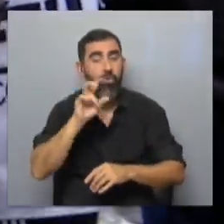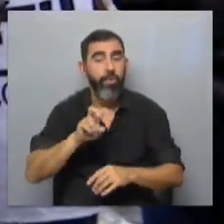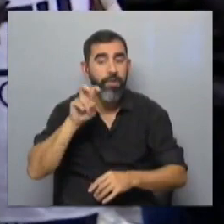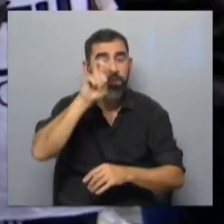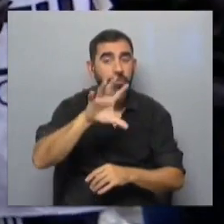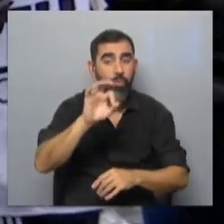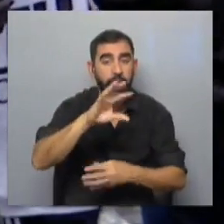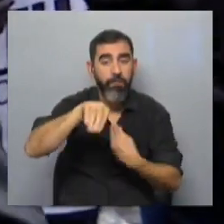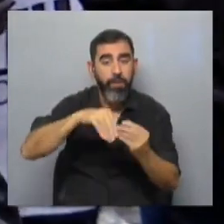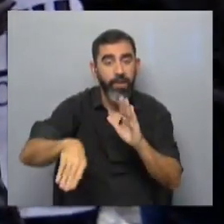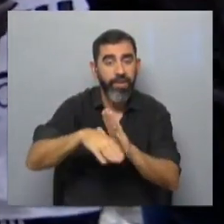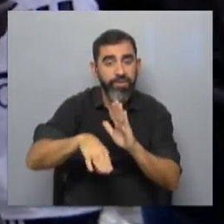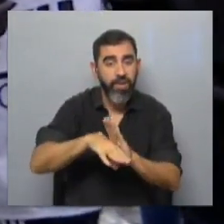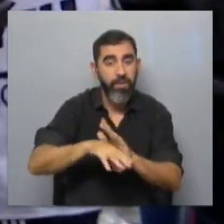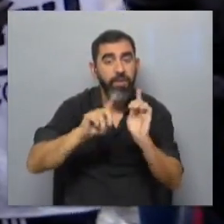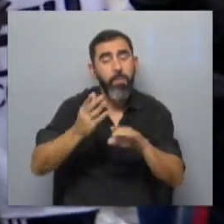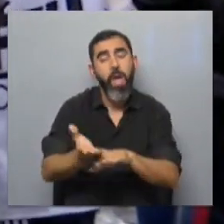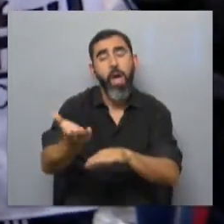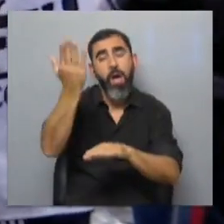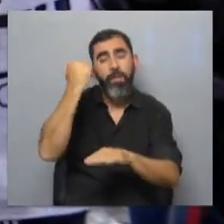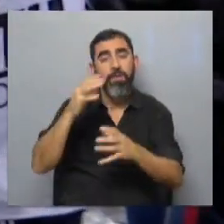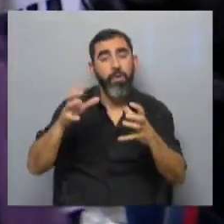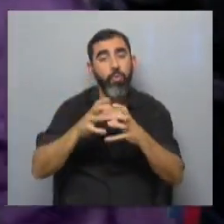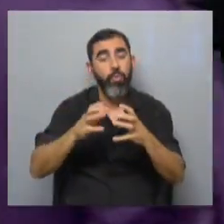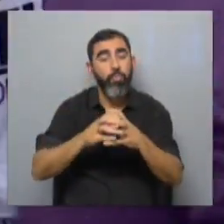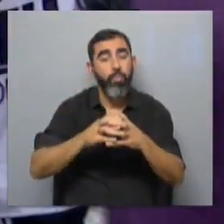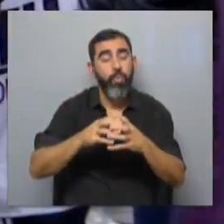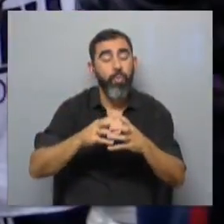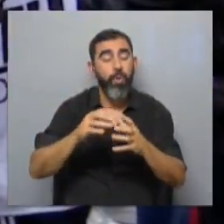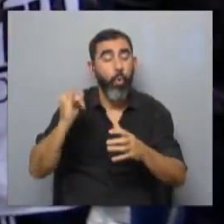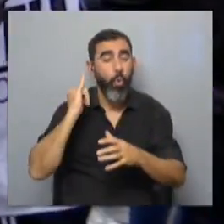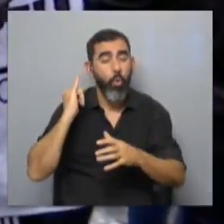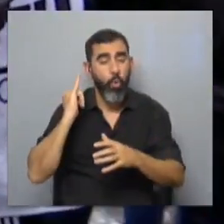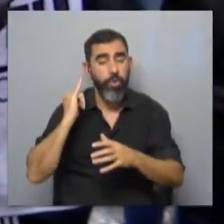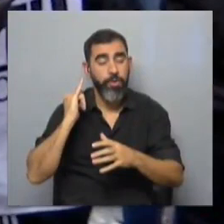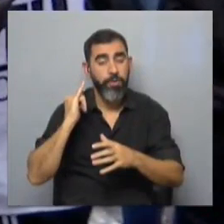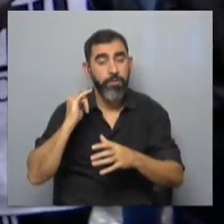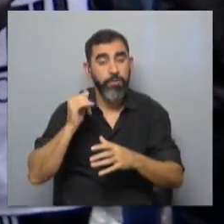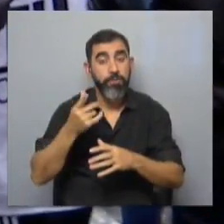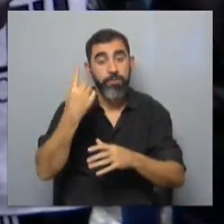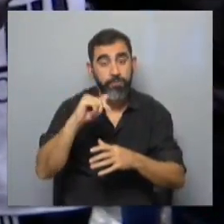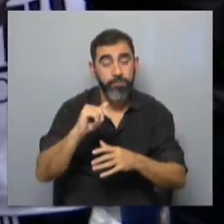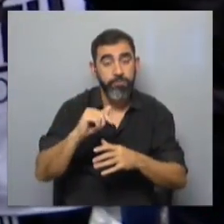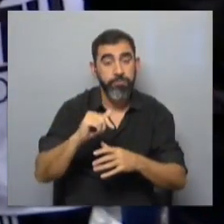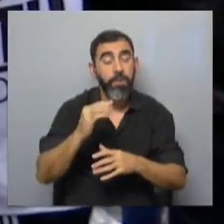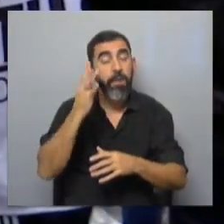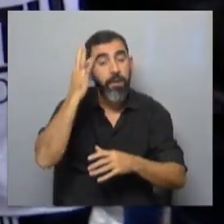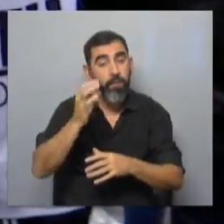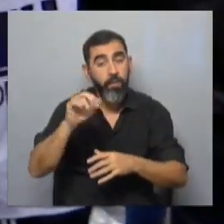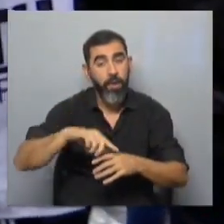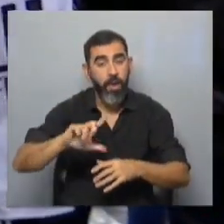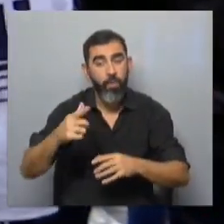50 familias en la calle, como lo vivimos en su momento con Grupo Gloria del Nuevo Alvesia. En este entendido, nosotros creemos que acá